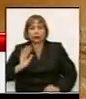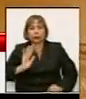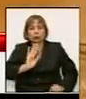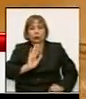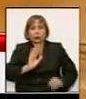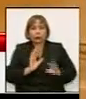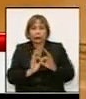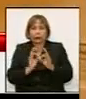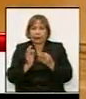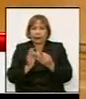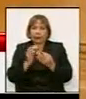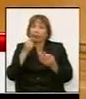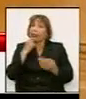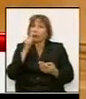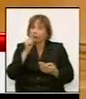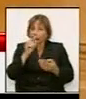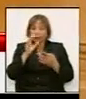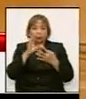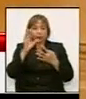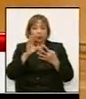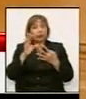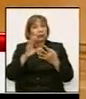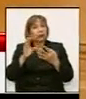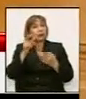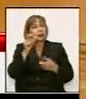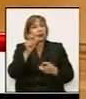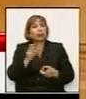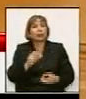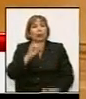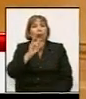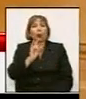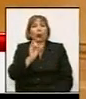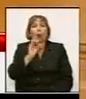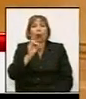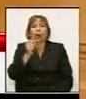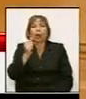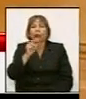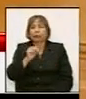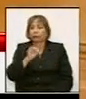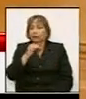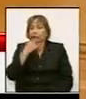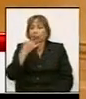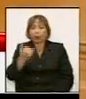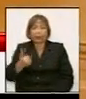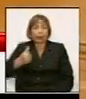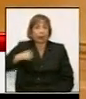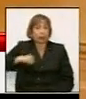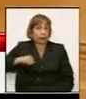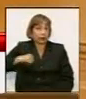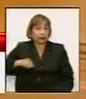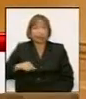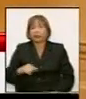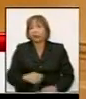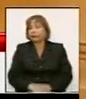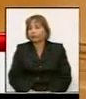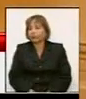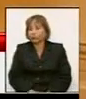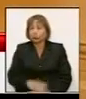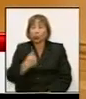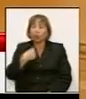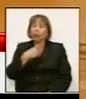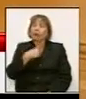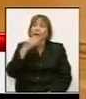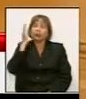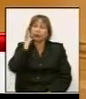son las características que yo recuerdo de Juan Inchaustegui, y ahora desde la Municipalidad Metropolitana, nuestro reconocimiento,